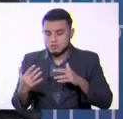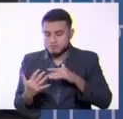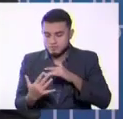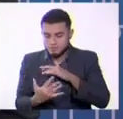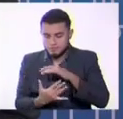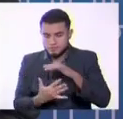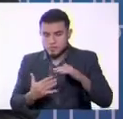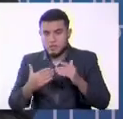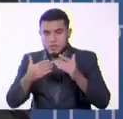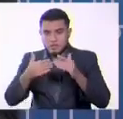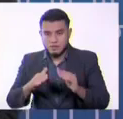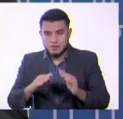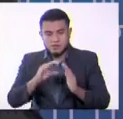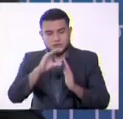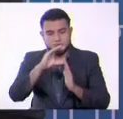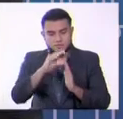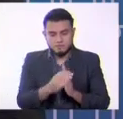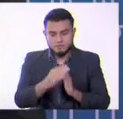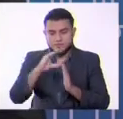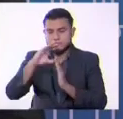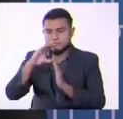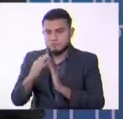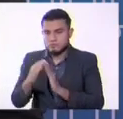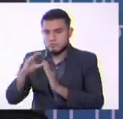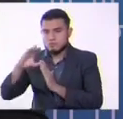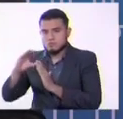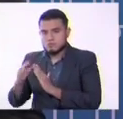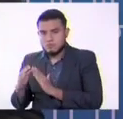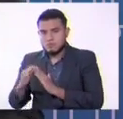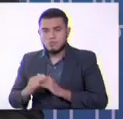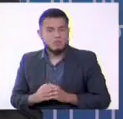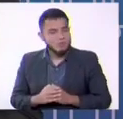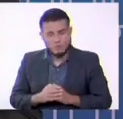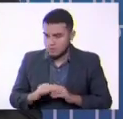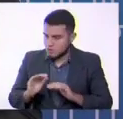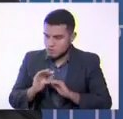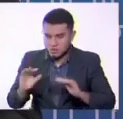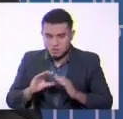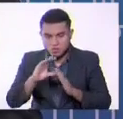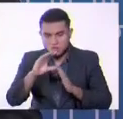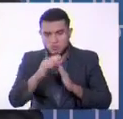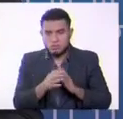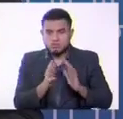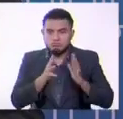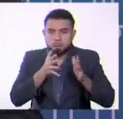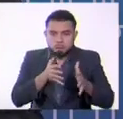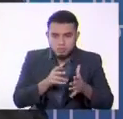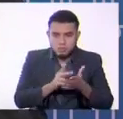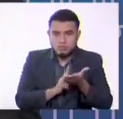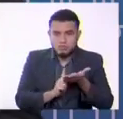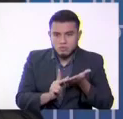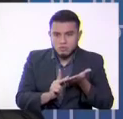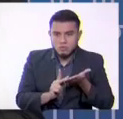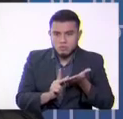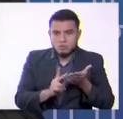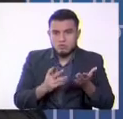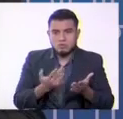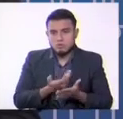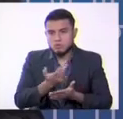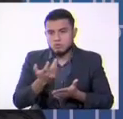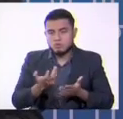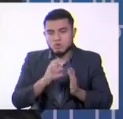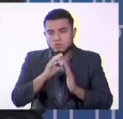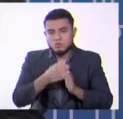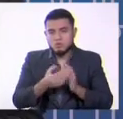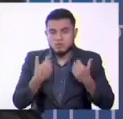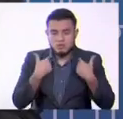diferentes culturas y como dijimos anteriormente, ninguna cultura permanece en un estado puro, por lo tanto, toda cultura tiene